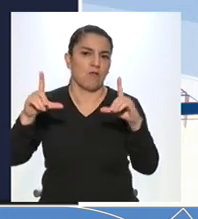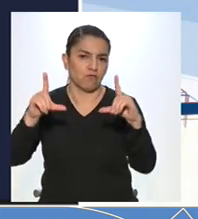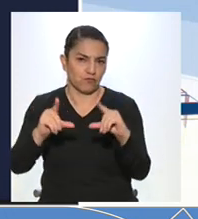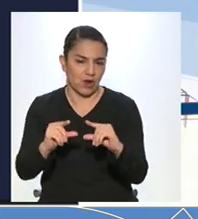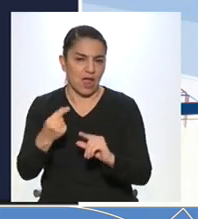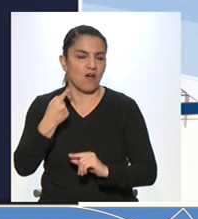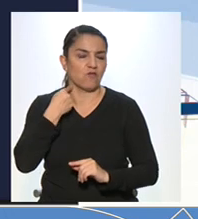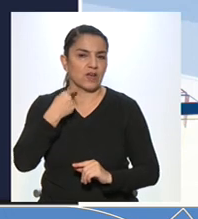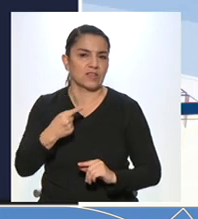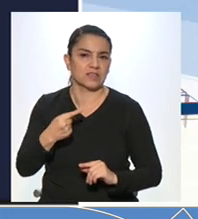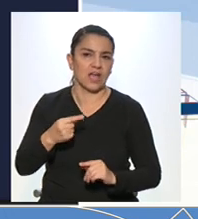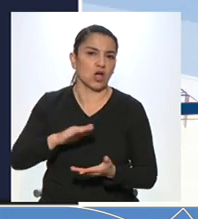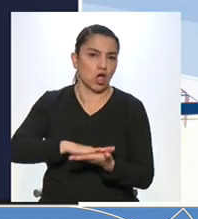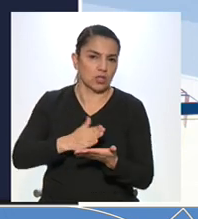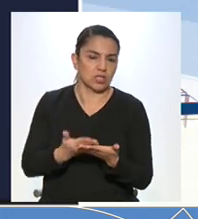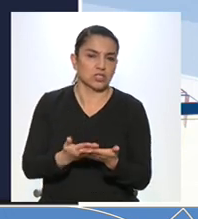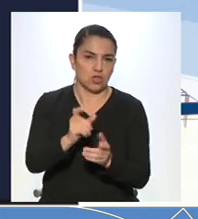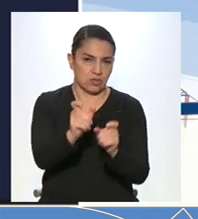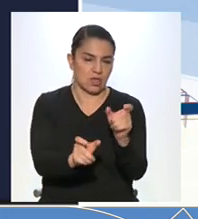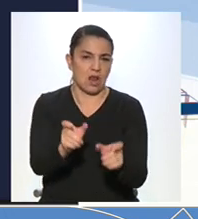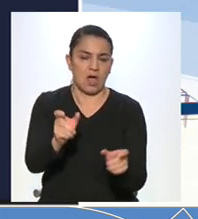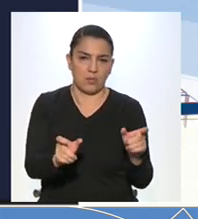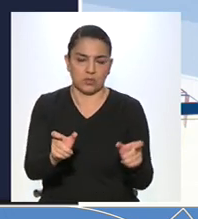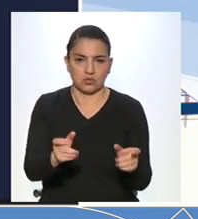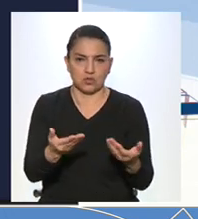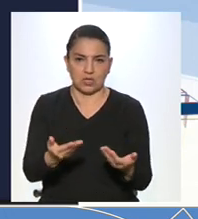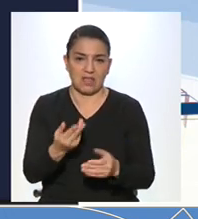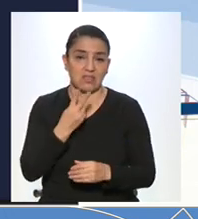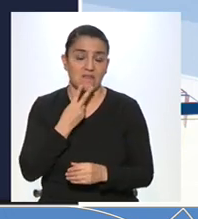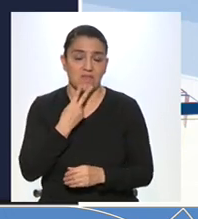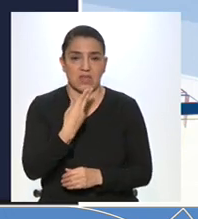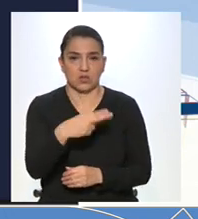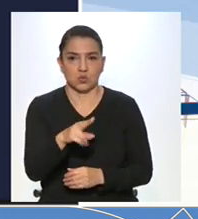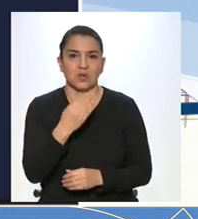las condiciones de vida de la población y la solvencia de las empresas.